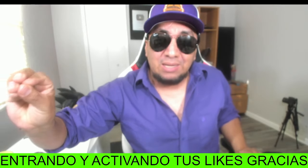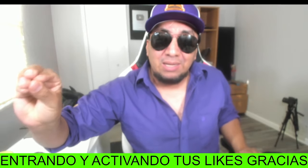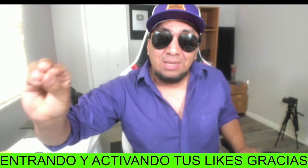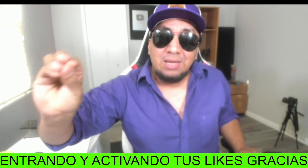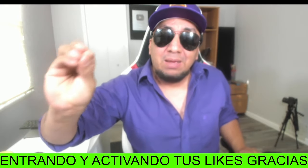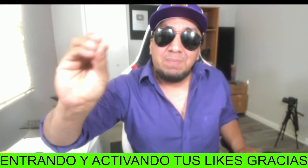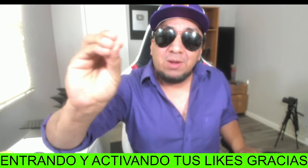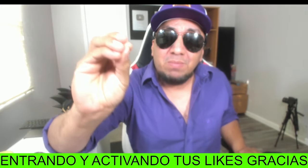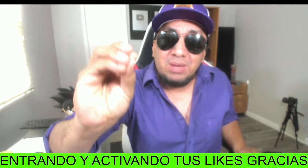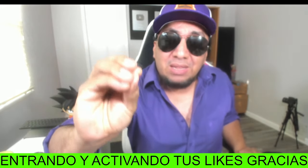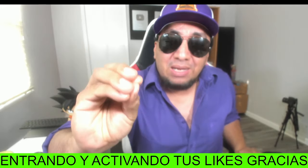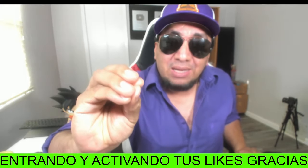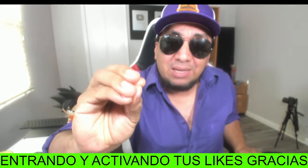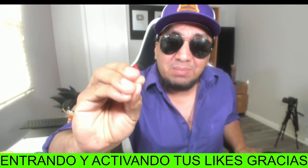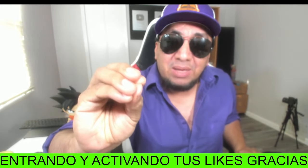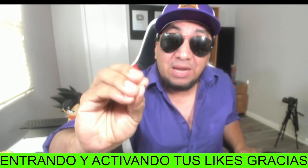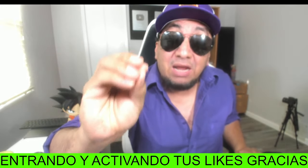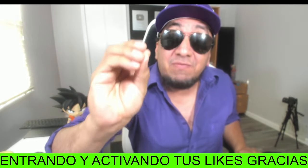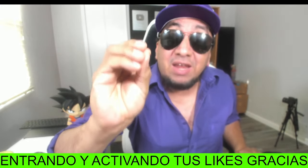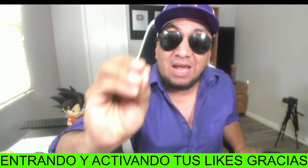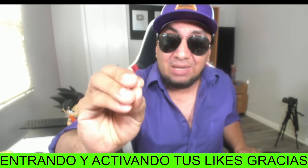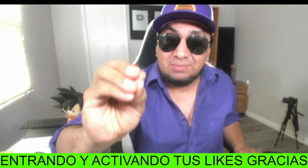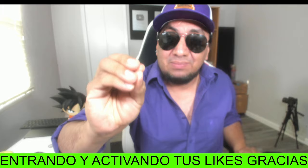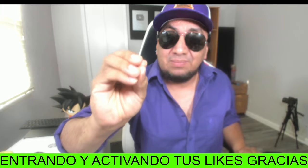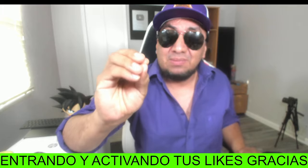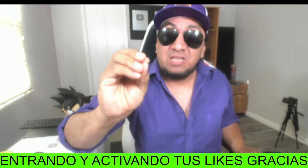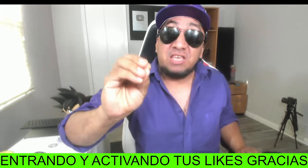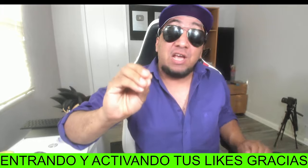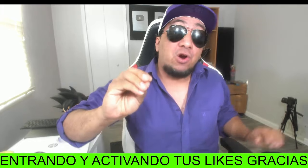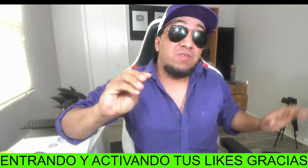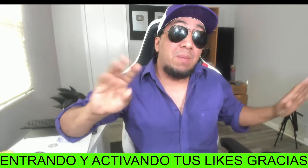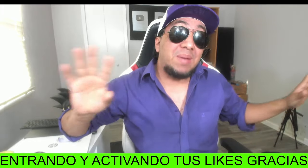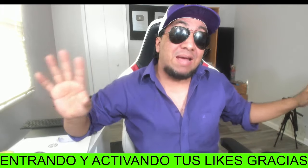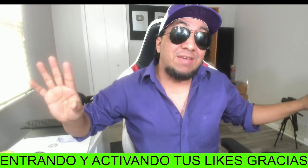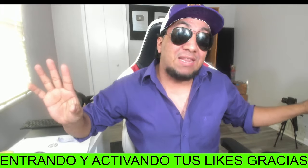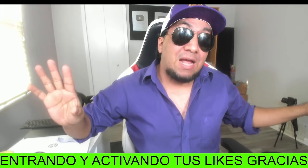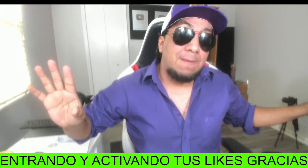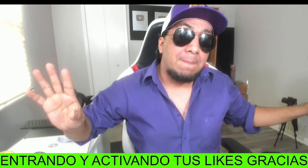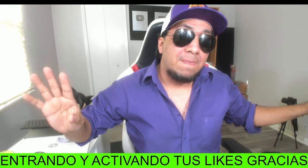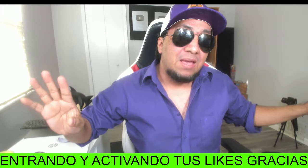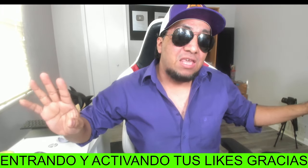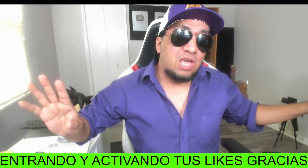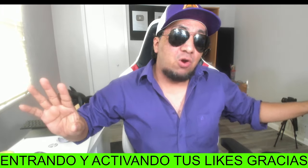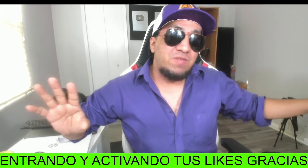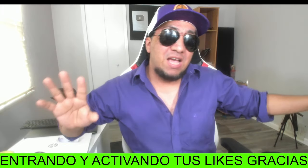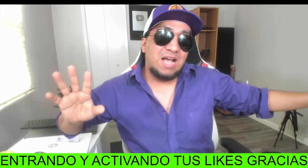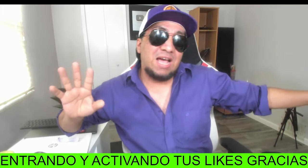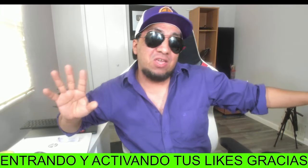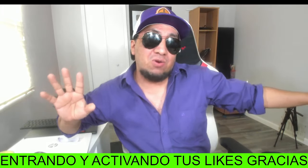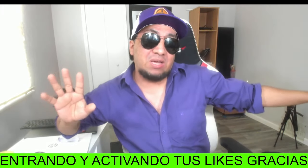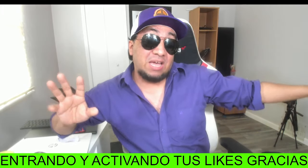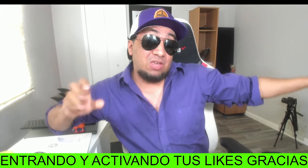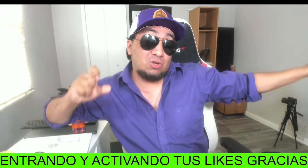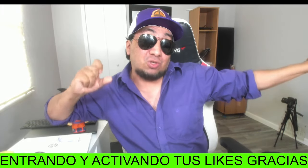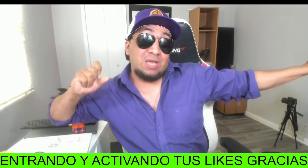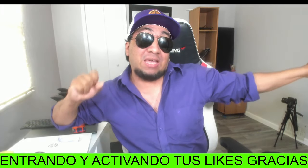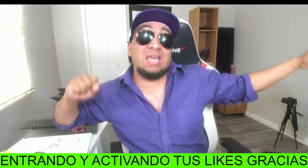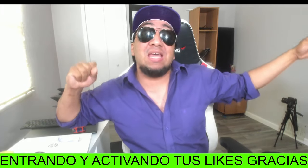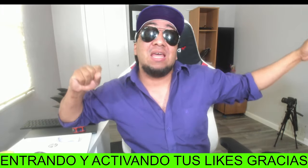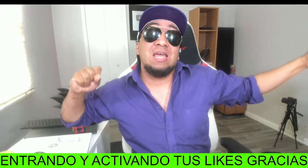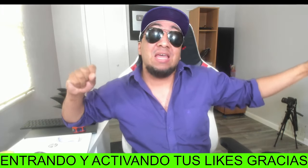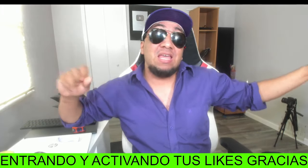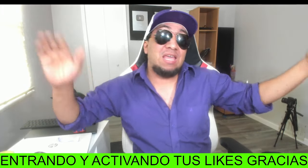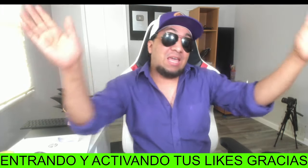reaccionar, pero miren el final. Llegó bien bravita, llegó bien gallo, que aquí yo soy